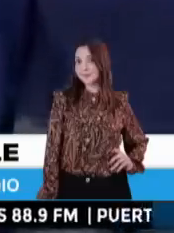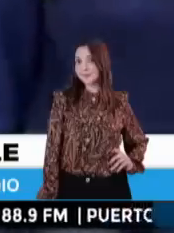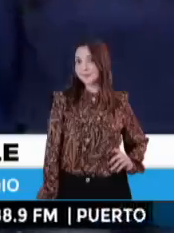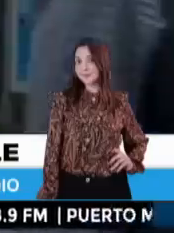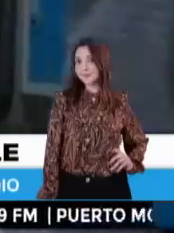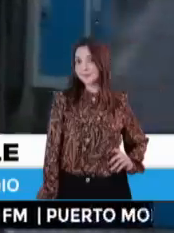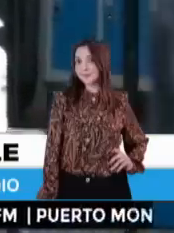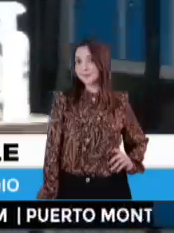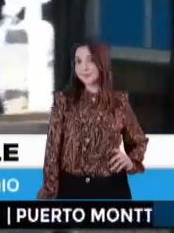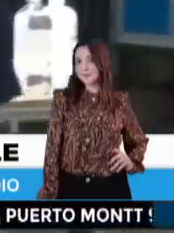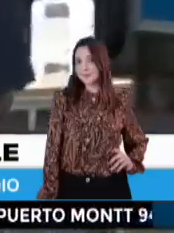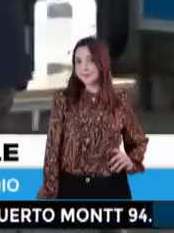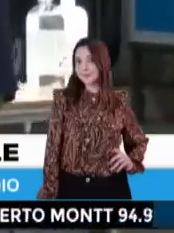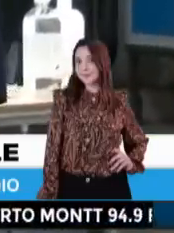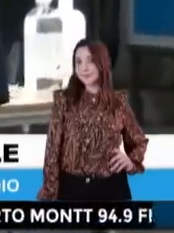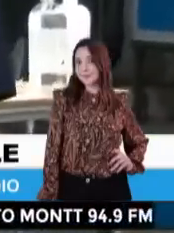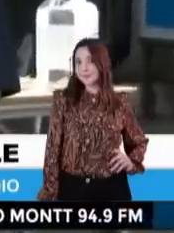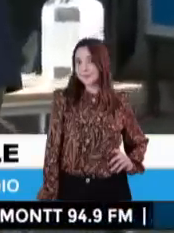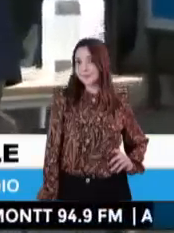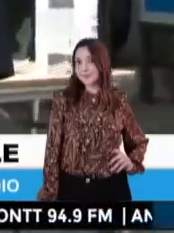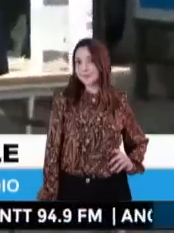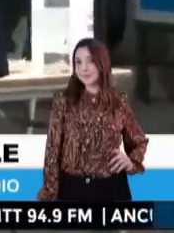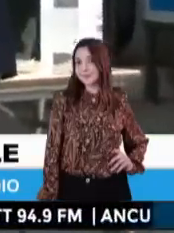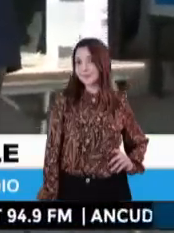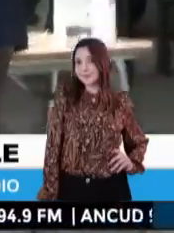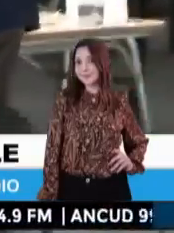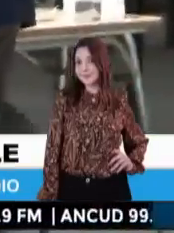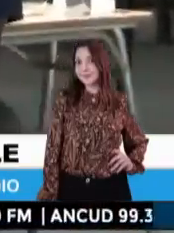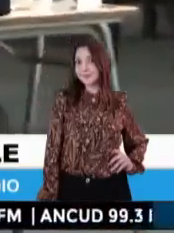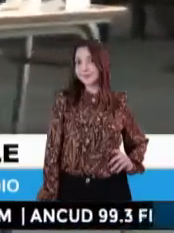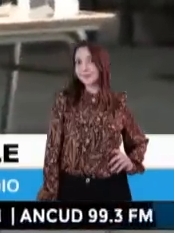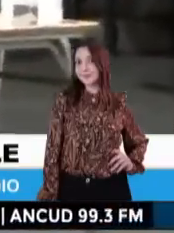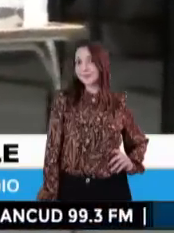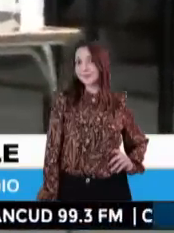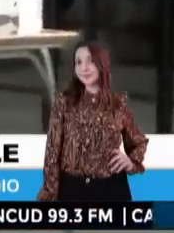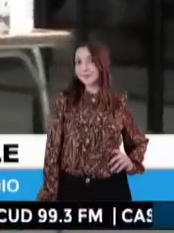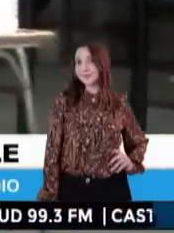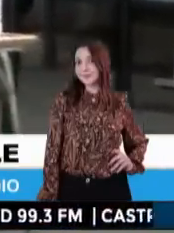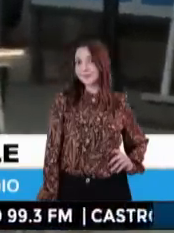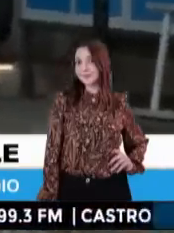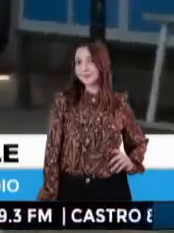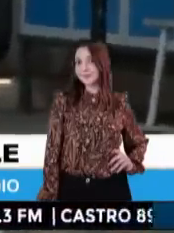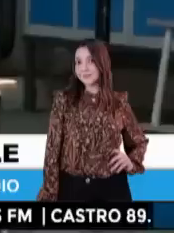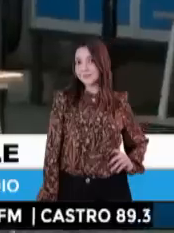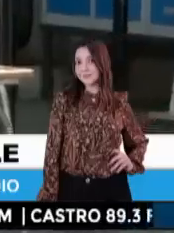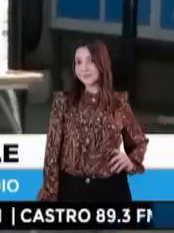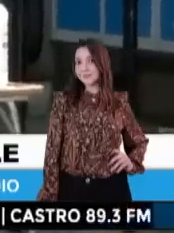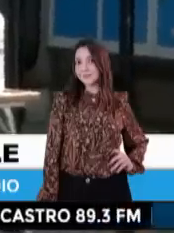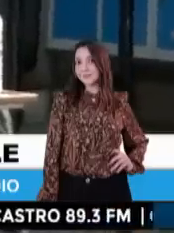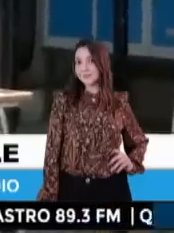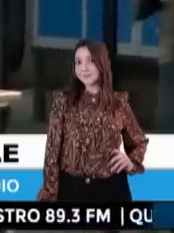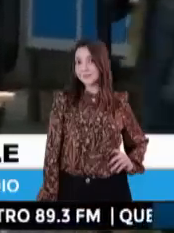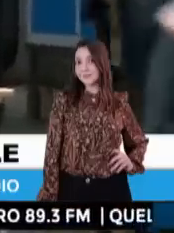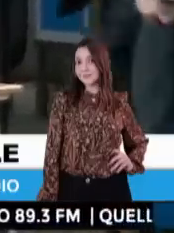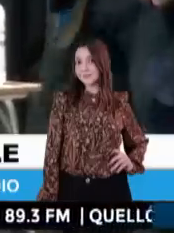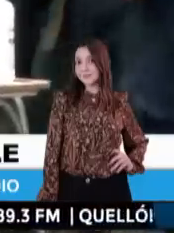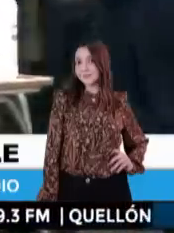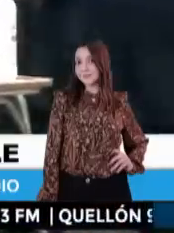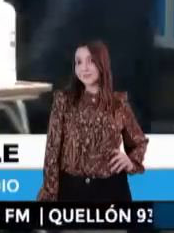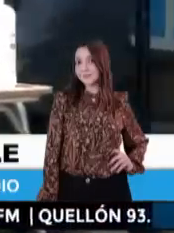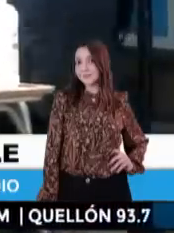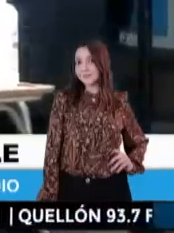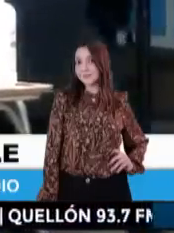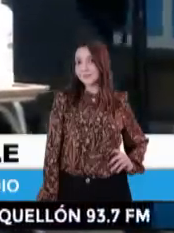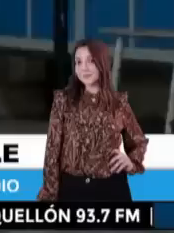y del Tribunal Constitucional, poner término a los vestigios de Estado subsidiario que permanecen en la Carta Fundamental. Y dice,